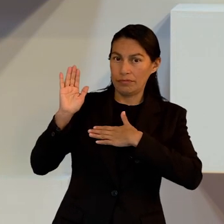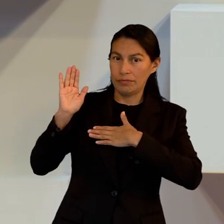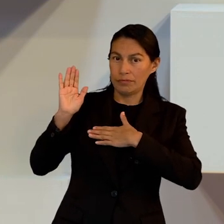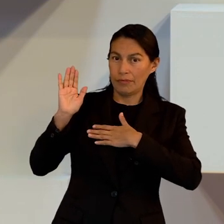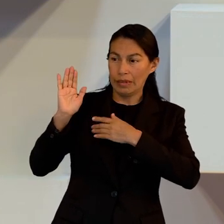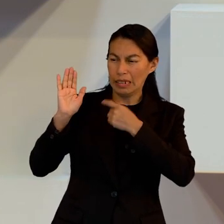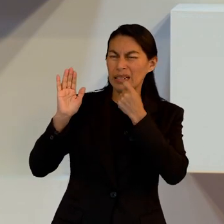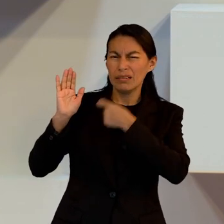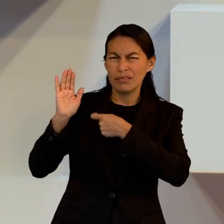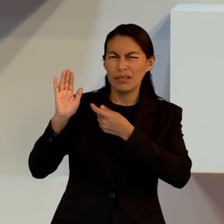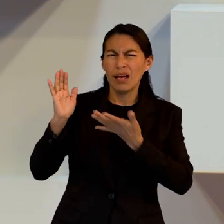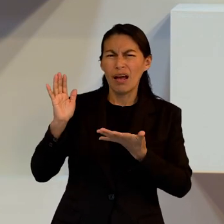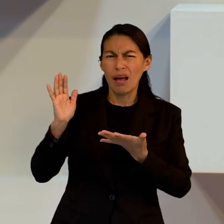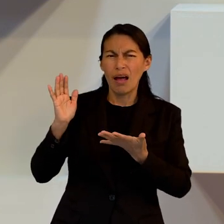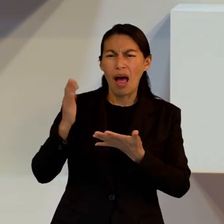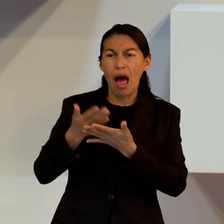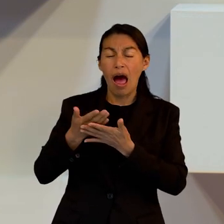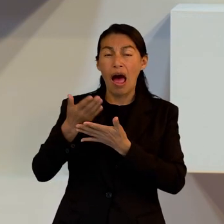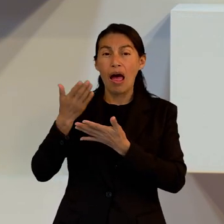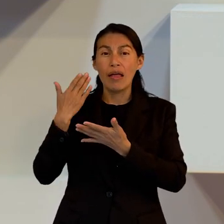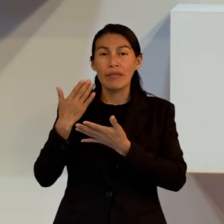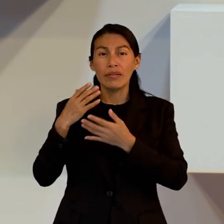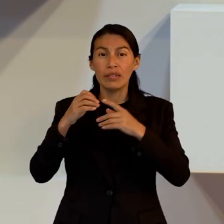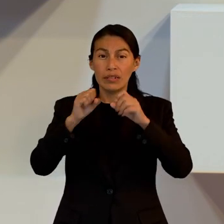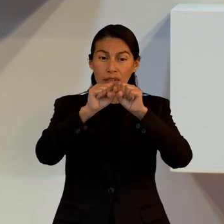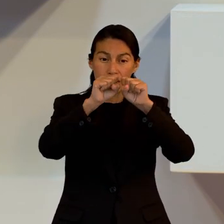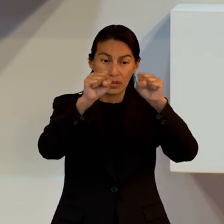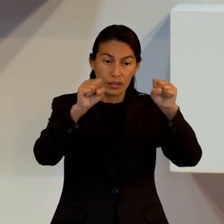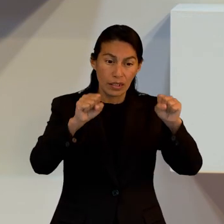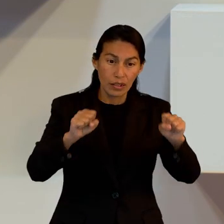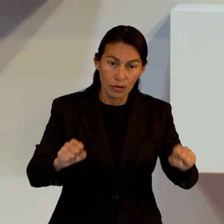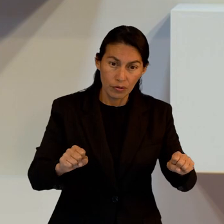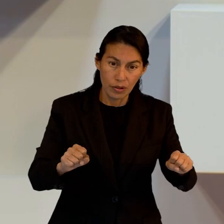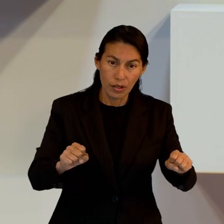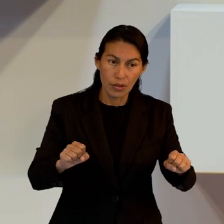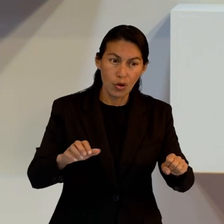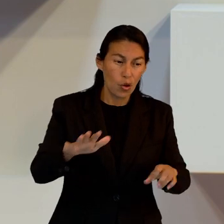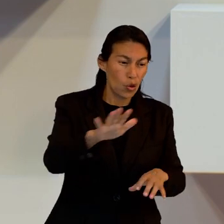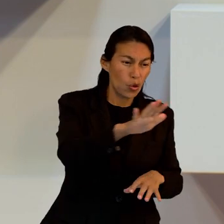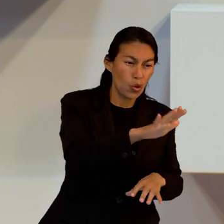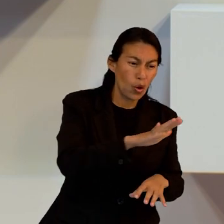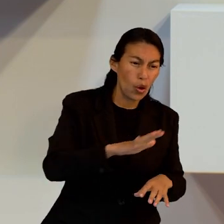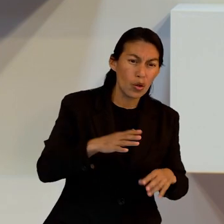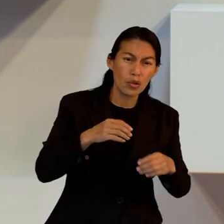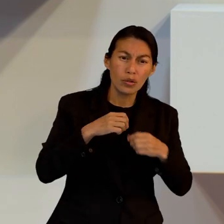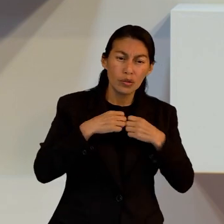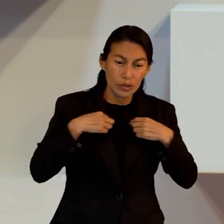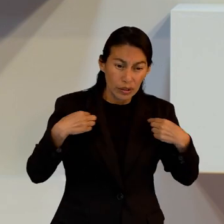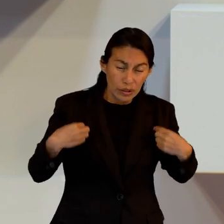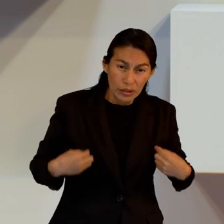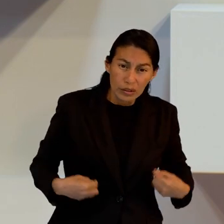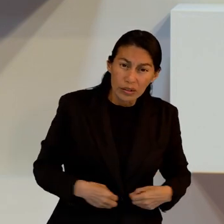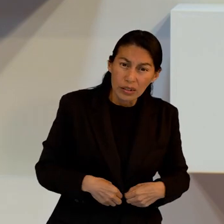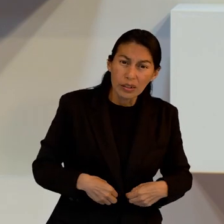instauración del santuario la congregación de los sacerdotes que qué